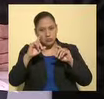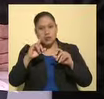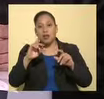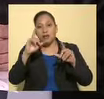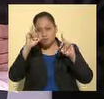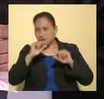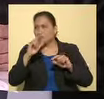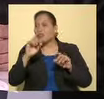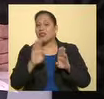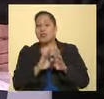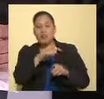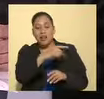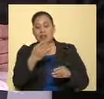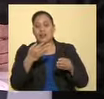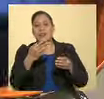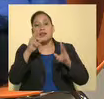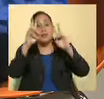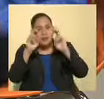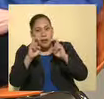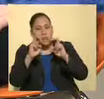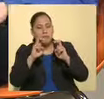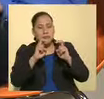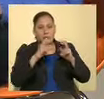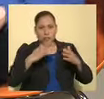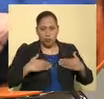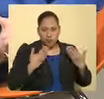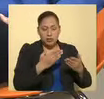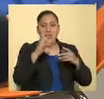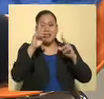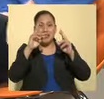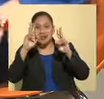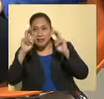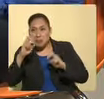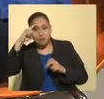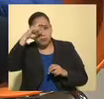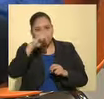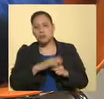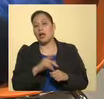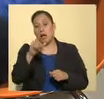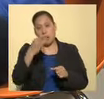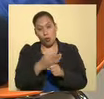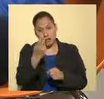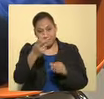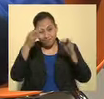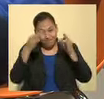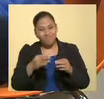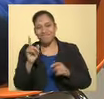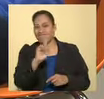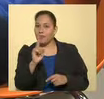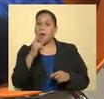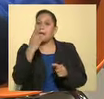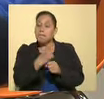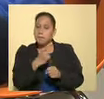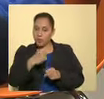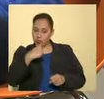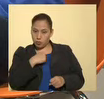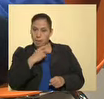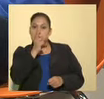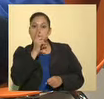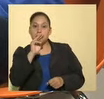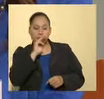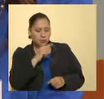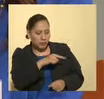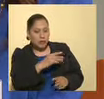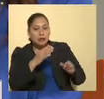abierto, que no sea tabú, que no tenga problemas? Vamos, justamente, no hay una forma correcta. lo que podría acercarse más a lo